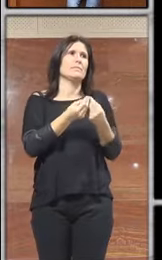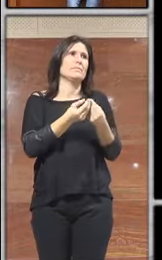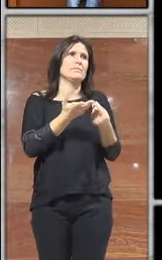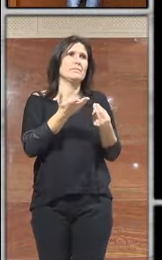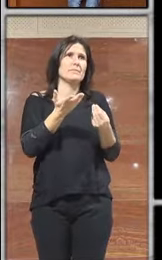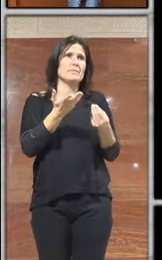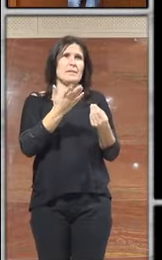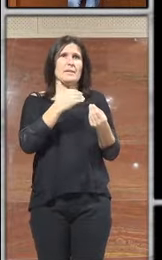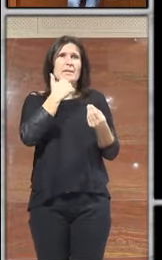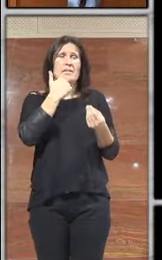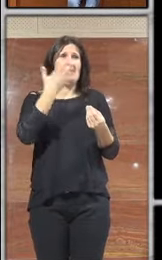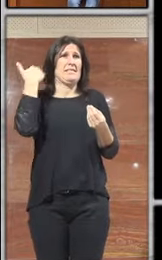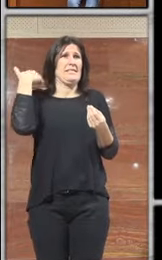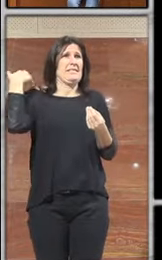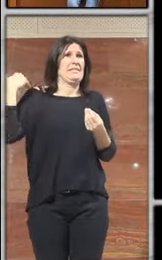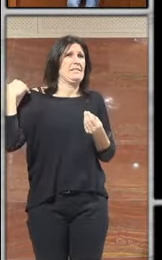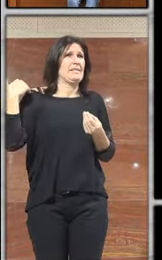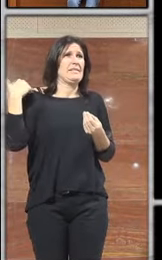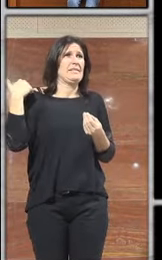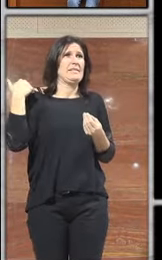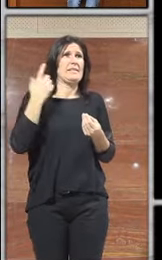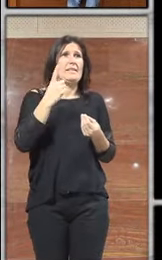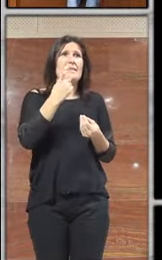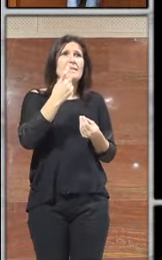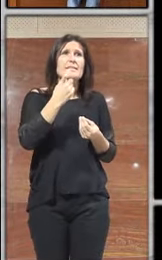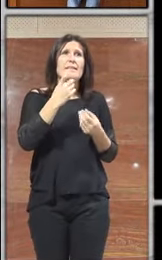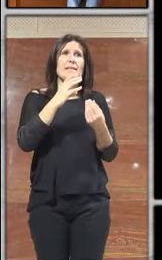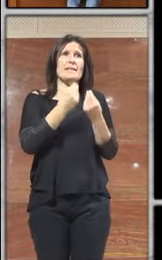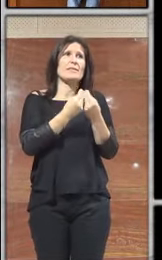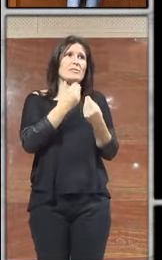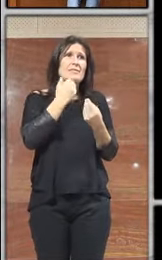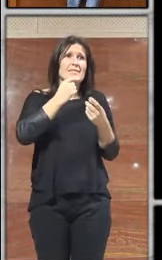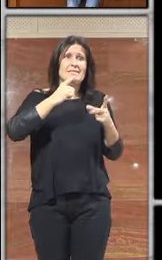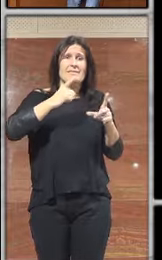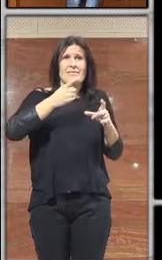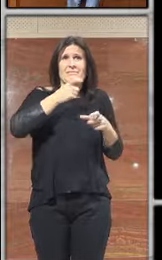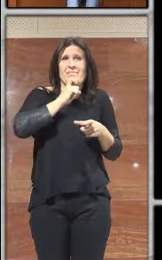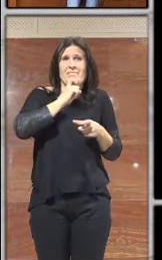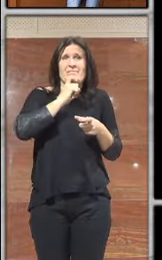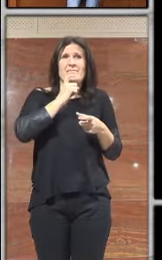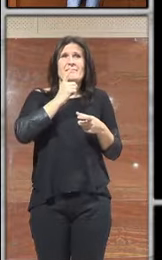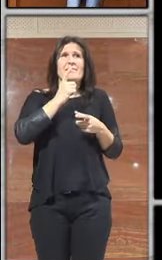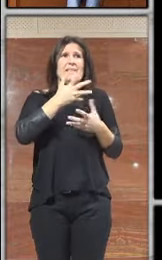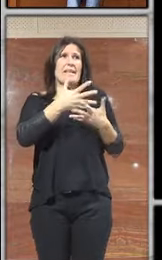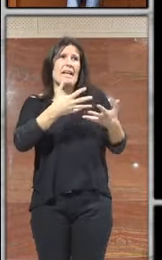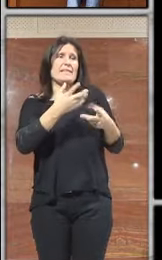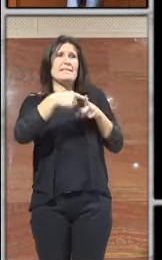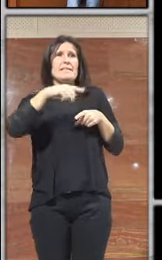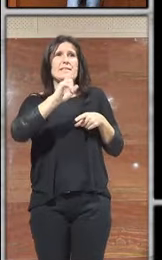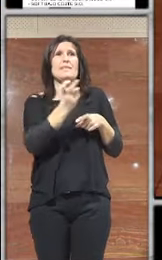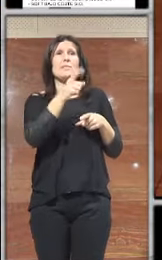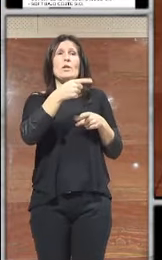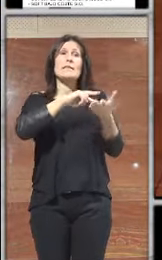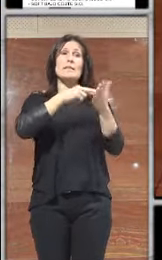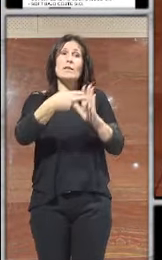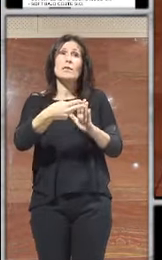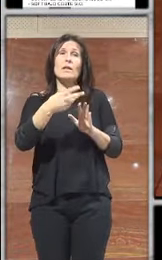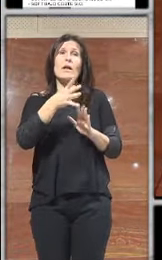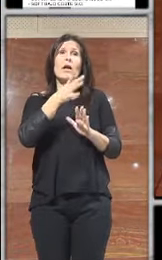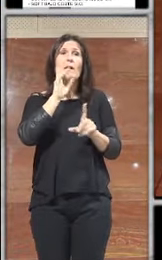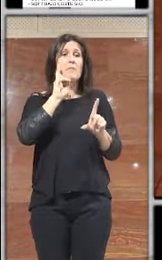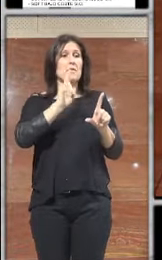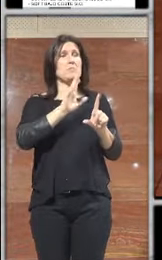militares que tenían para agarrarlos con tornillos y estas cosas, ¿no? Pues toda esta tecnología que tiene esta apariencia